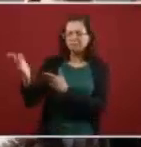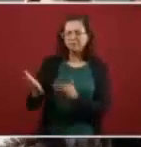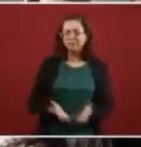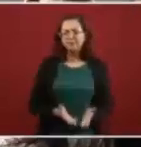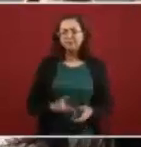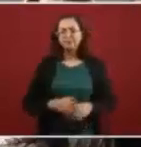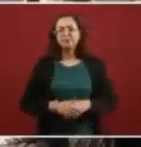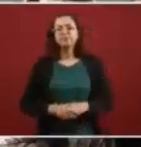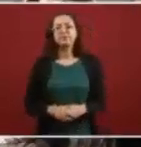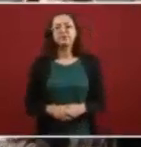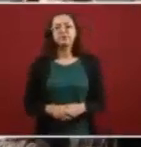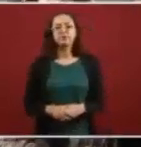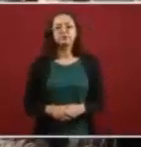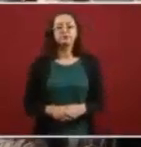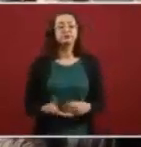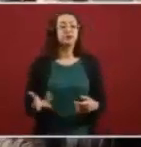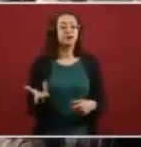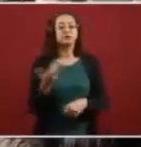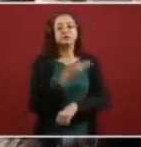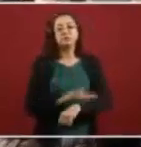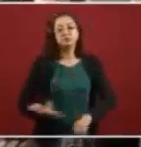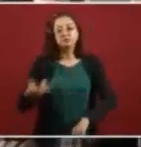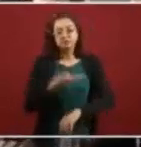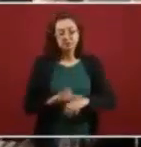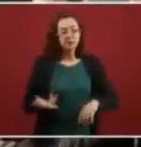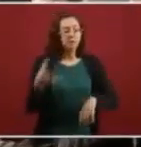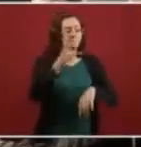se tramitaron los permisos luego